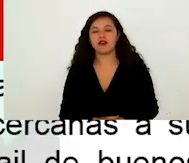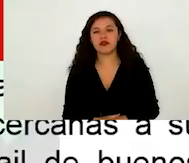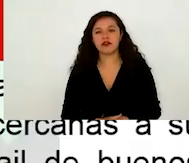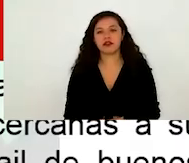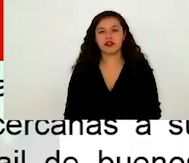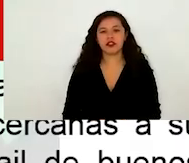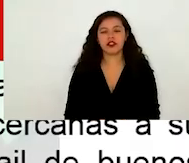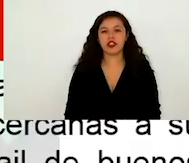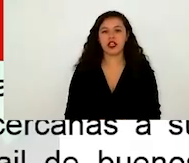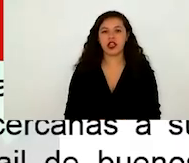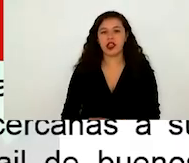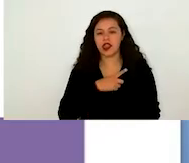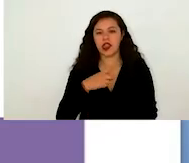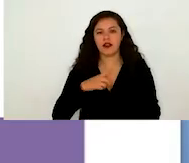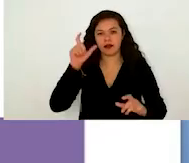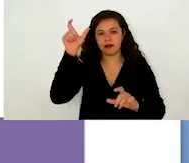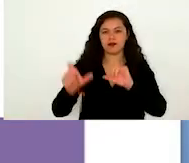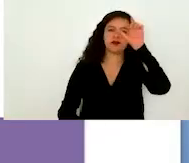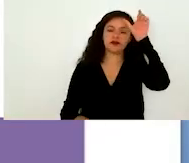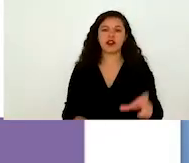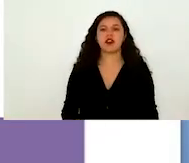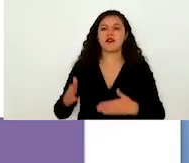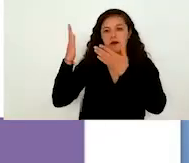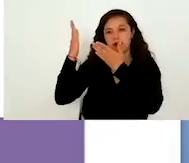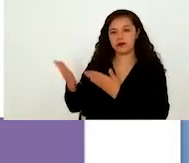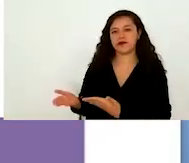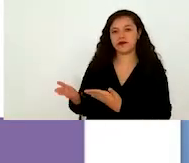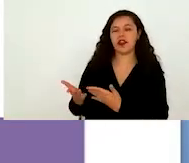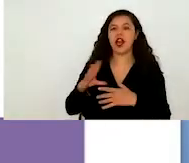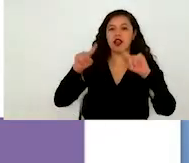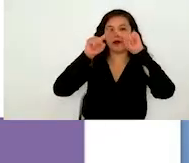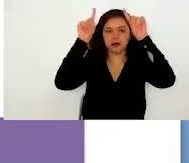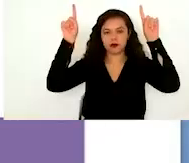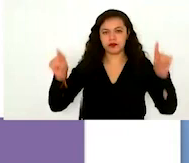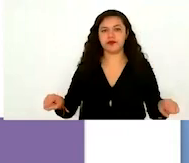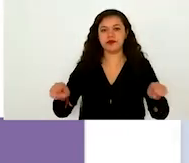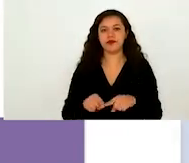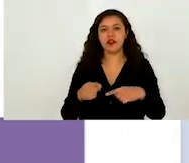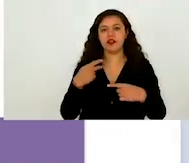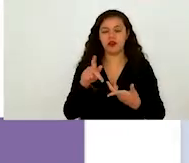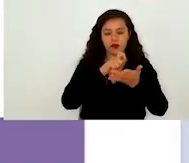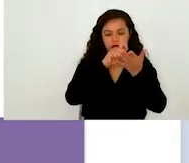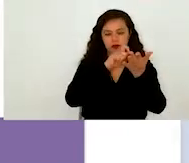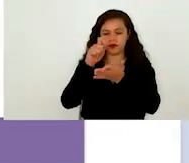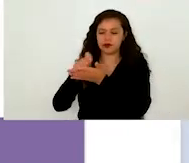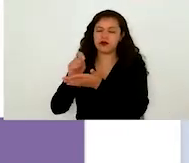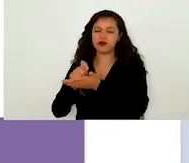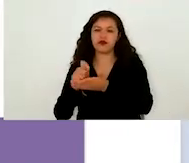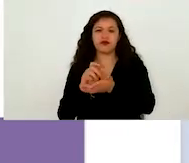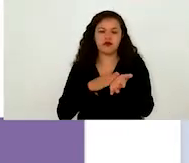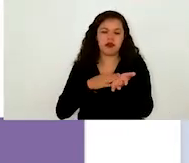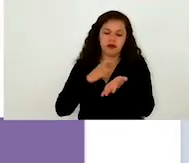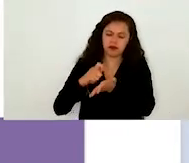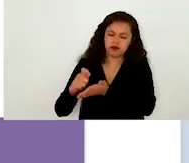corresponda es el este pequeño recuadro que ustedes pueden hacer allí en sus hojas de notación